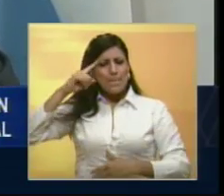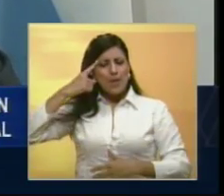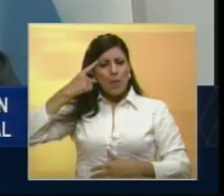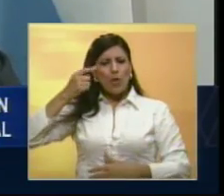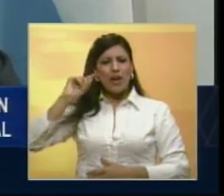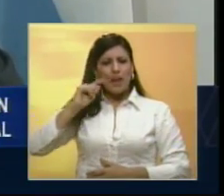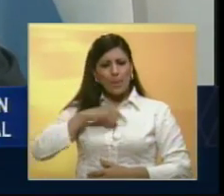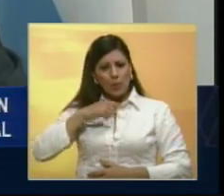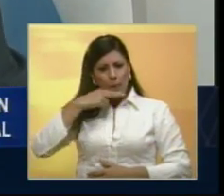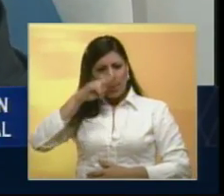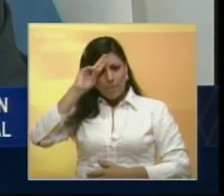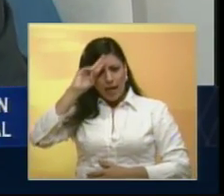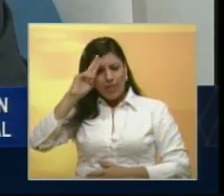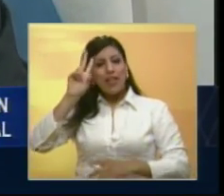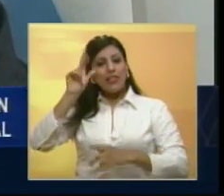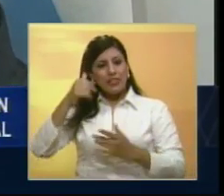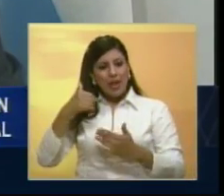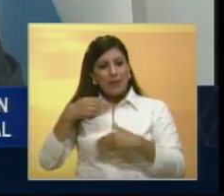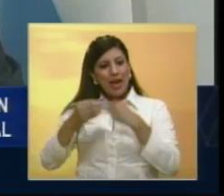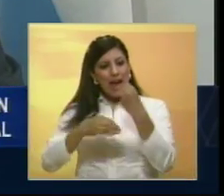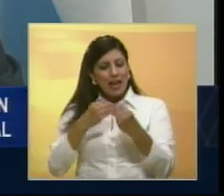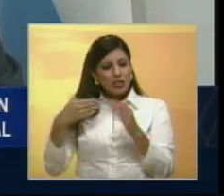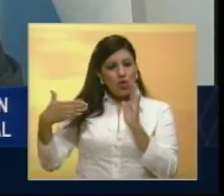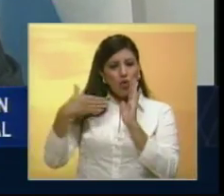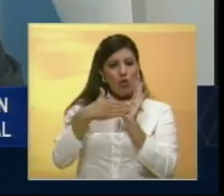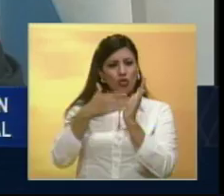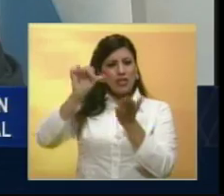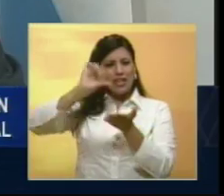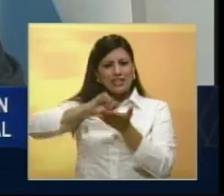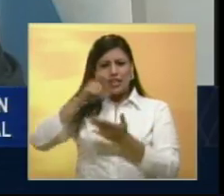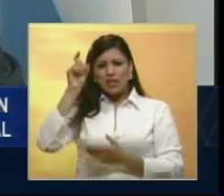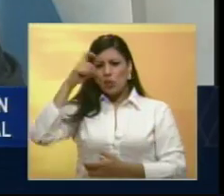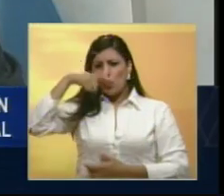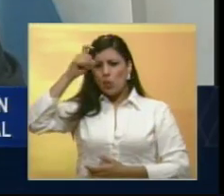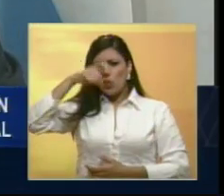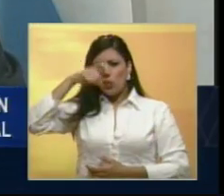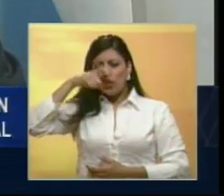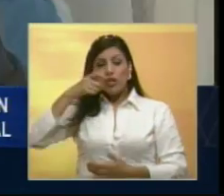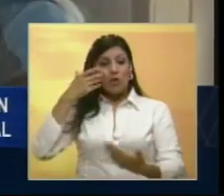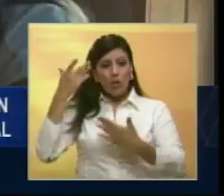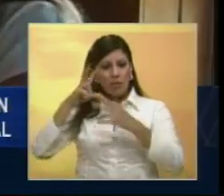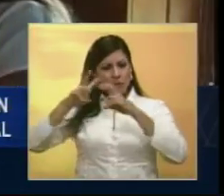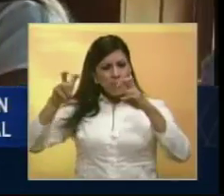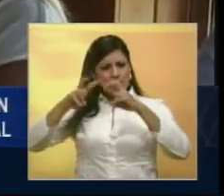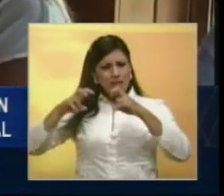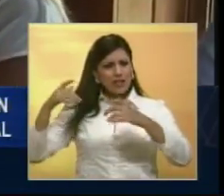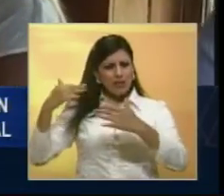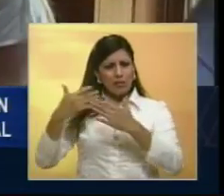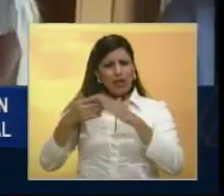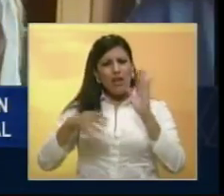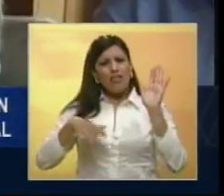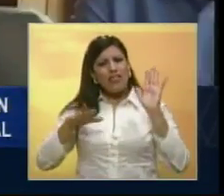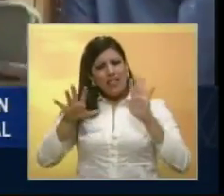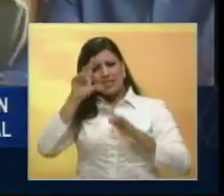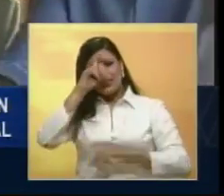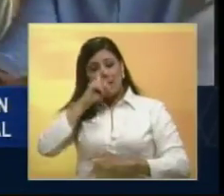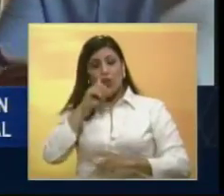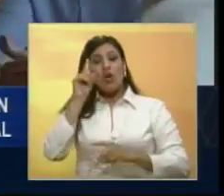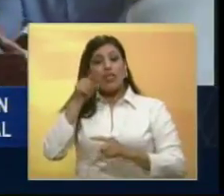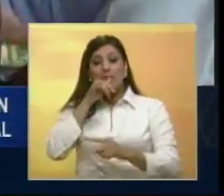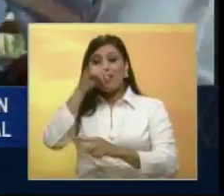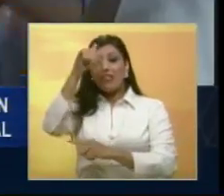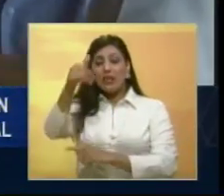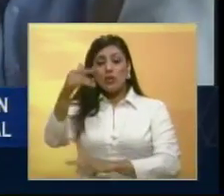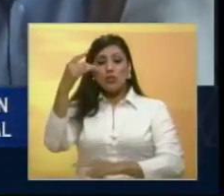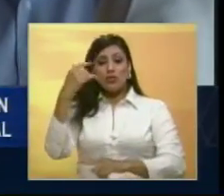su padre y también con el atentado contra el centro judío AMIA, que el fiscal investigó durante una década y por el que denunció